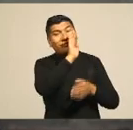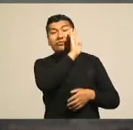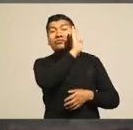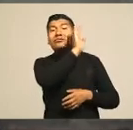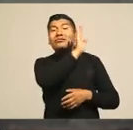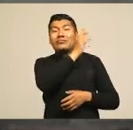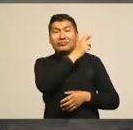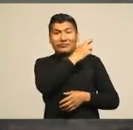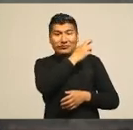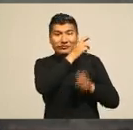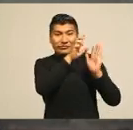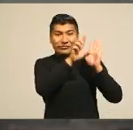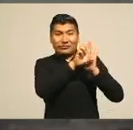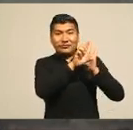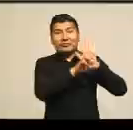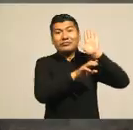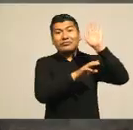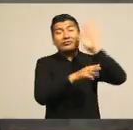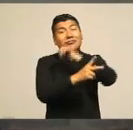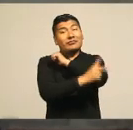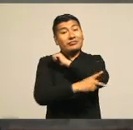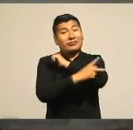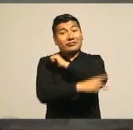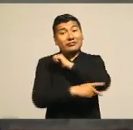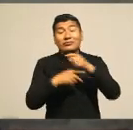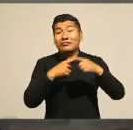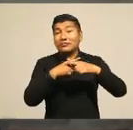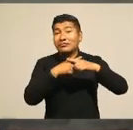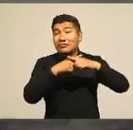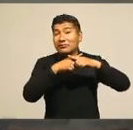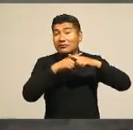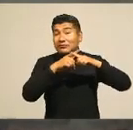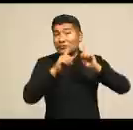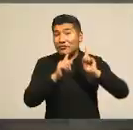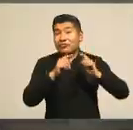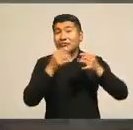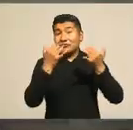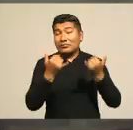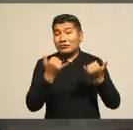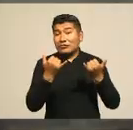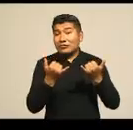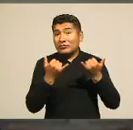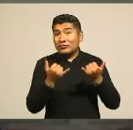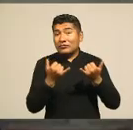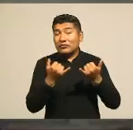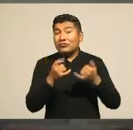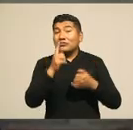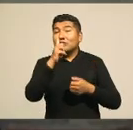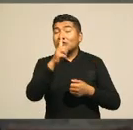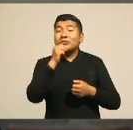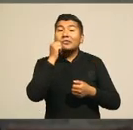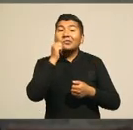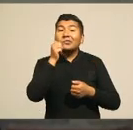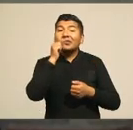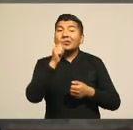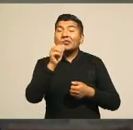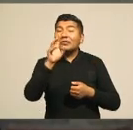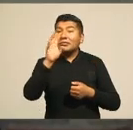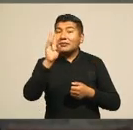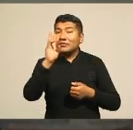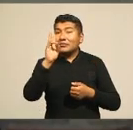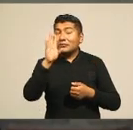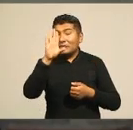su país. Pero había esta familia, una mujer y siete